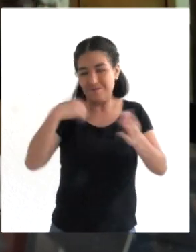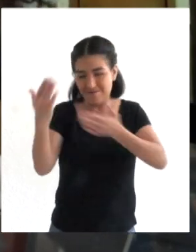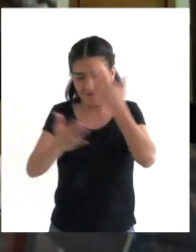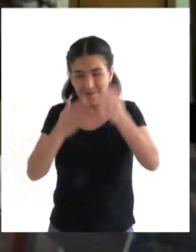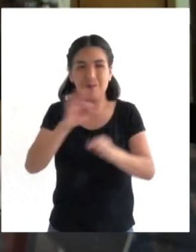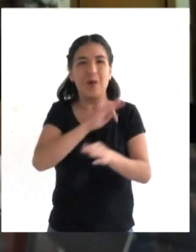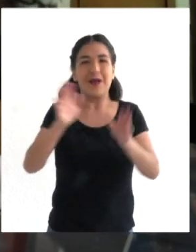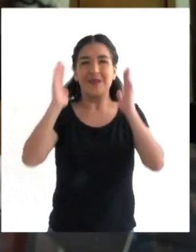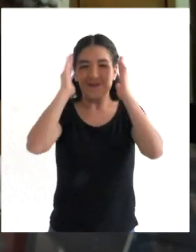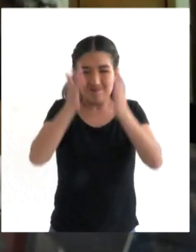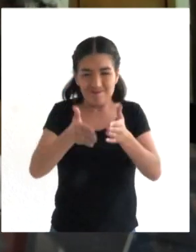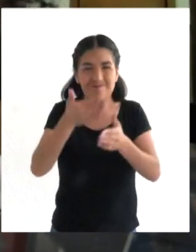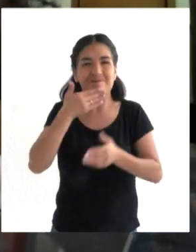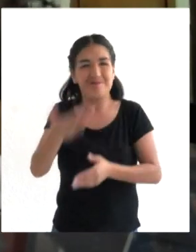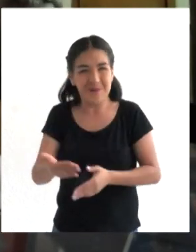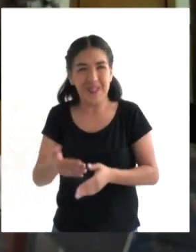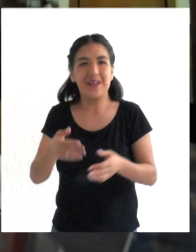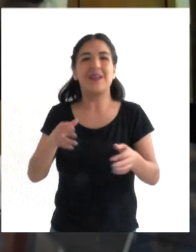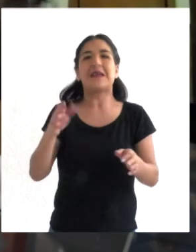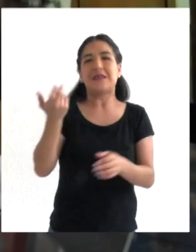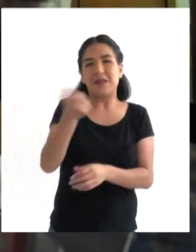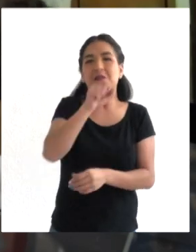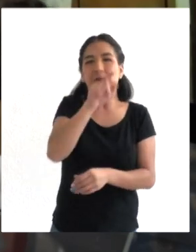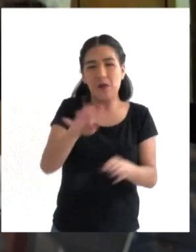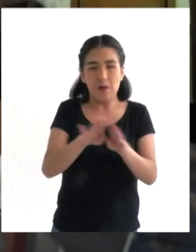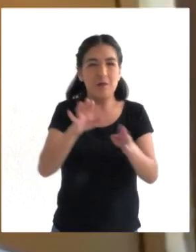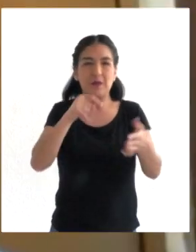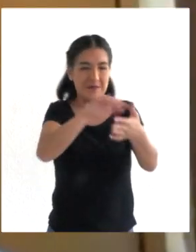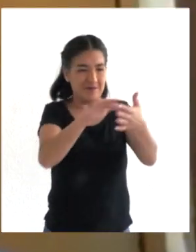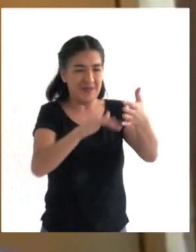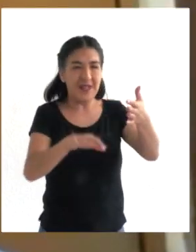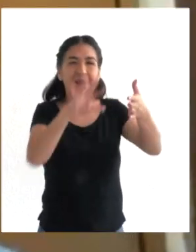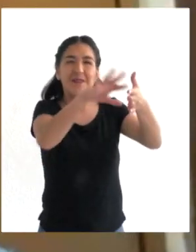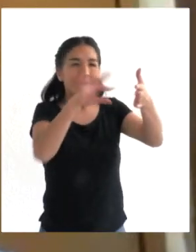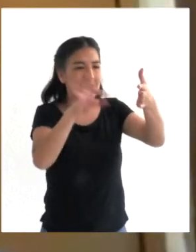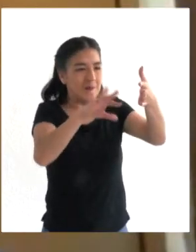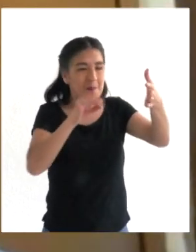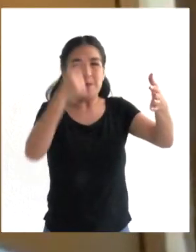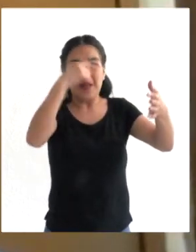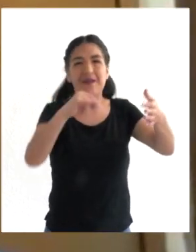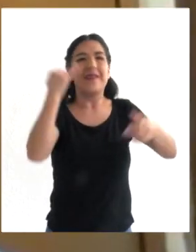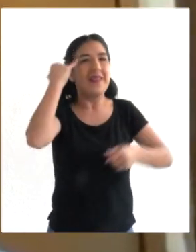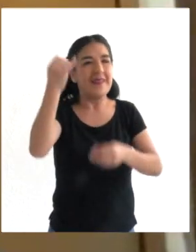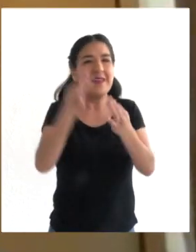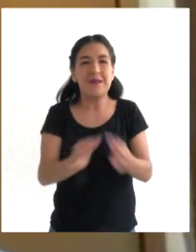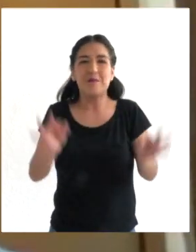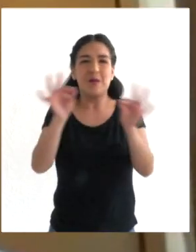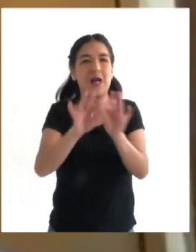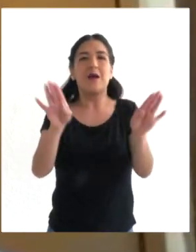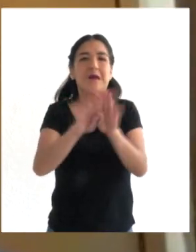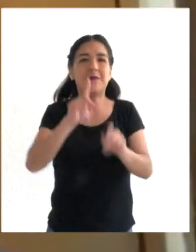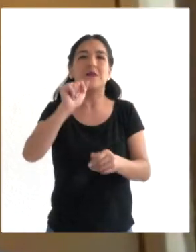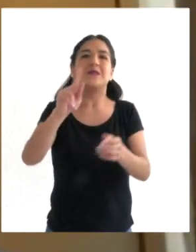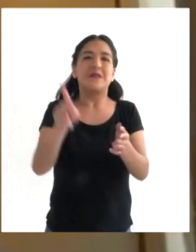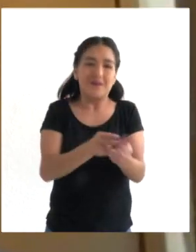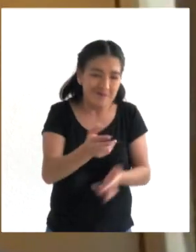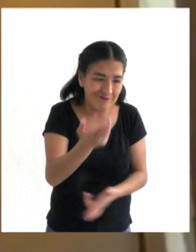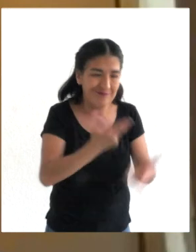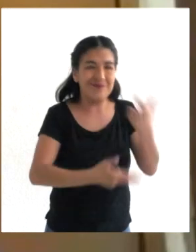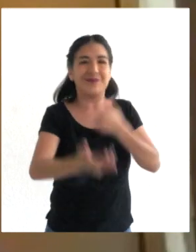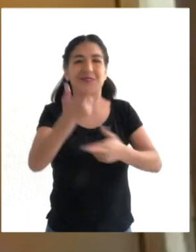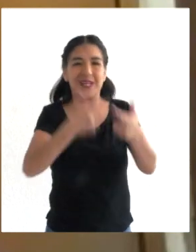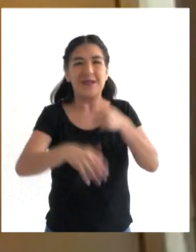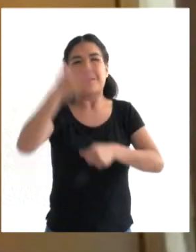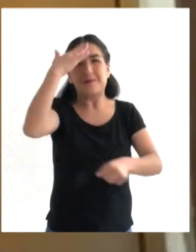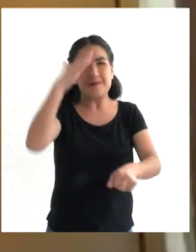podremos resaltar las ideas que están en un libro para no estar teniendo que repetirlas de